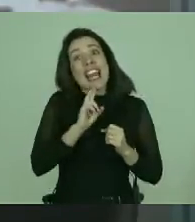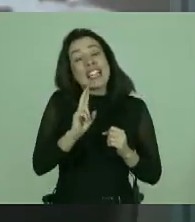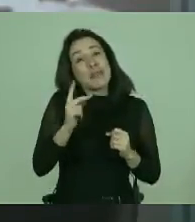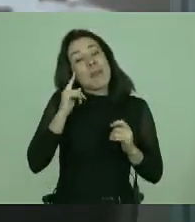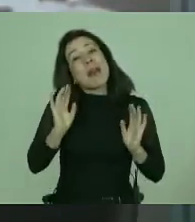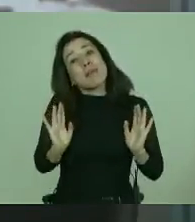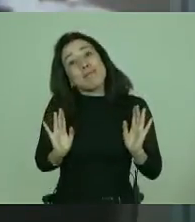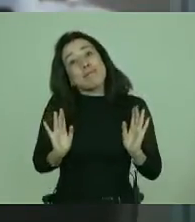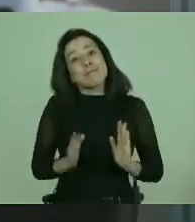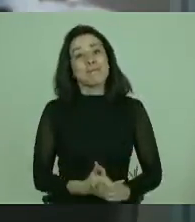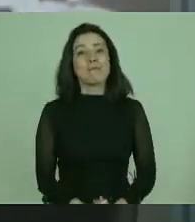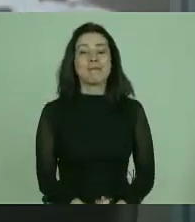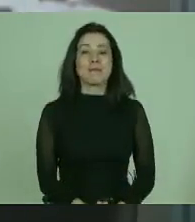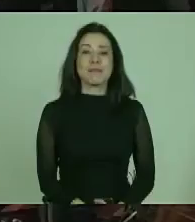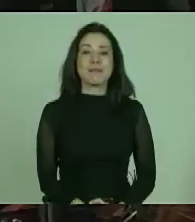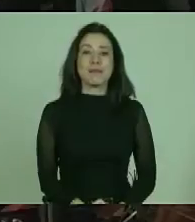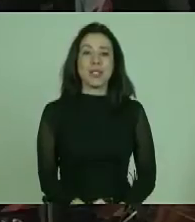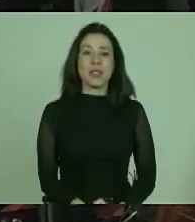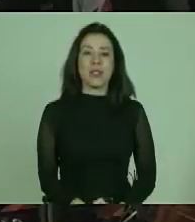intentaré